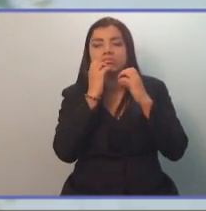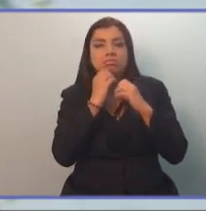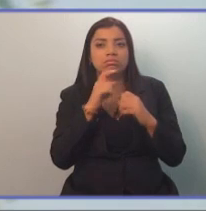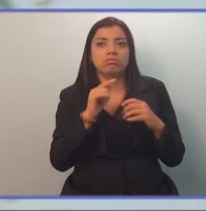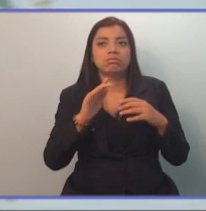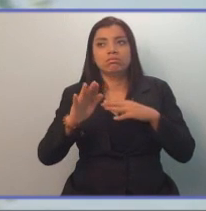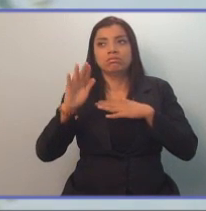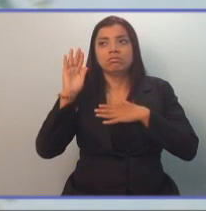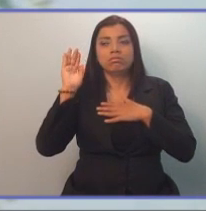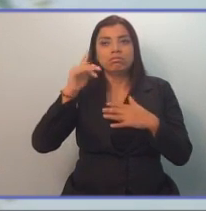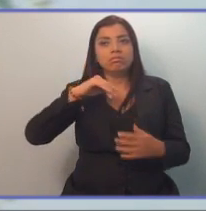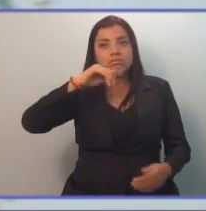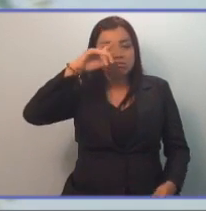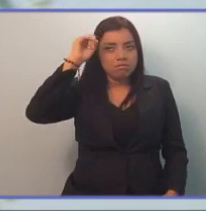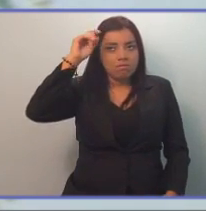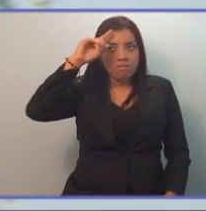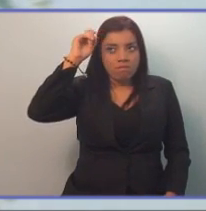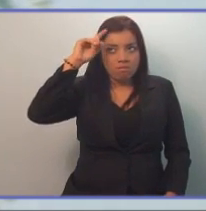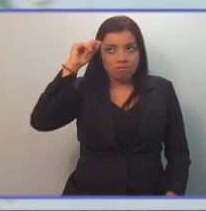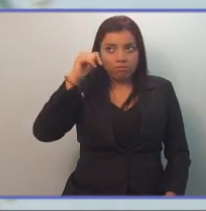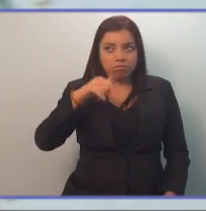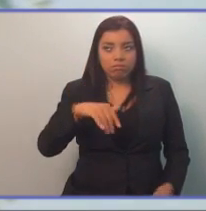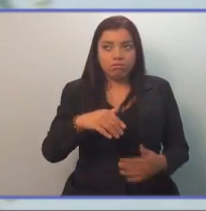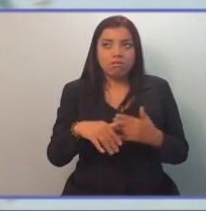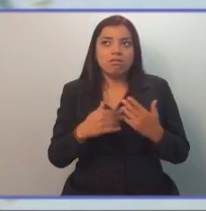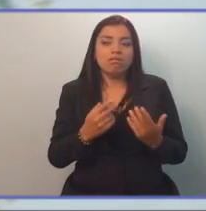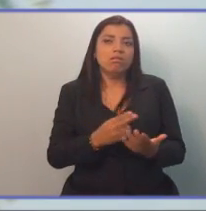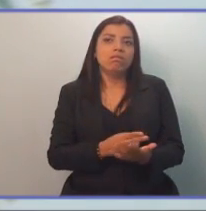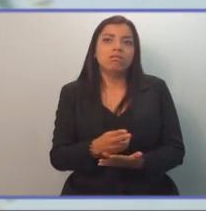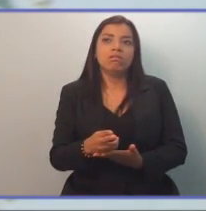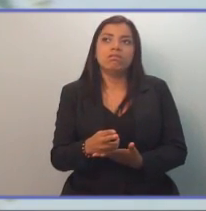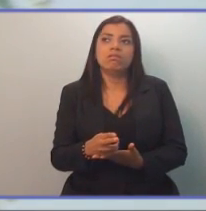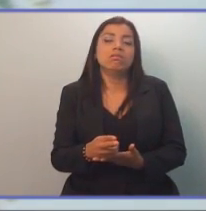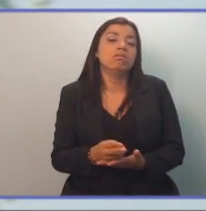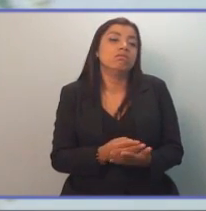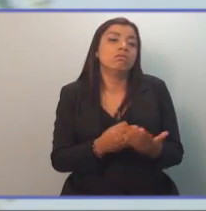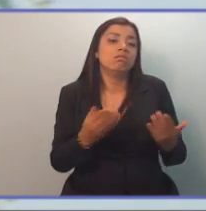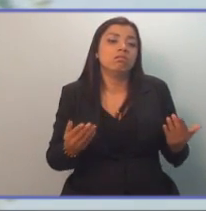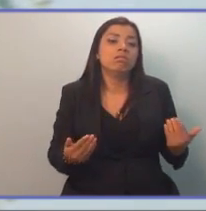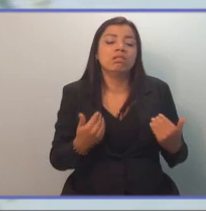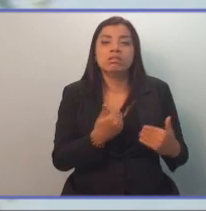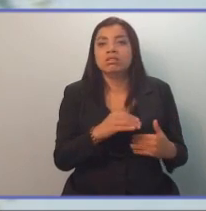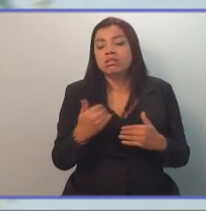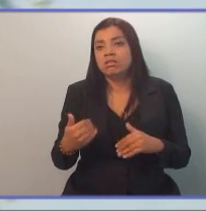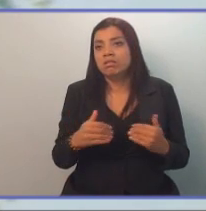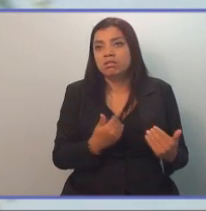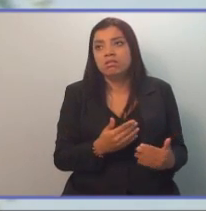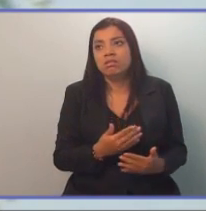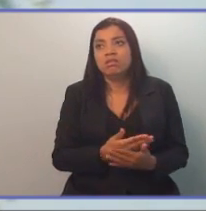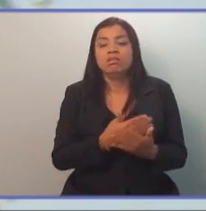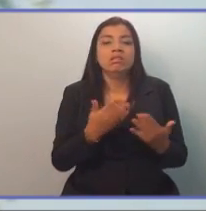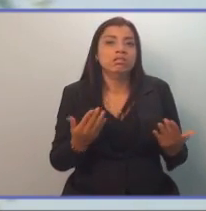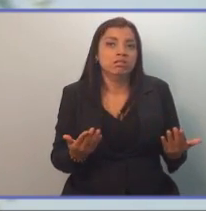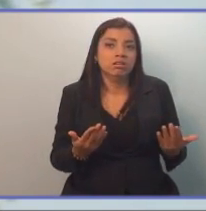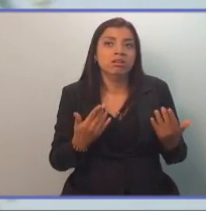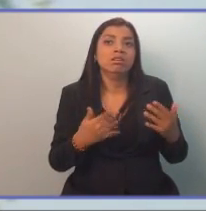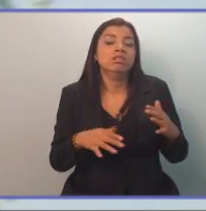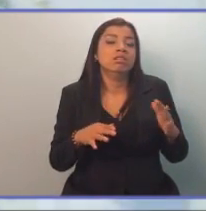compromiso es trabajo, y el compromiso es transparentar todas las actuaciones, salvo